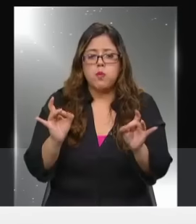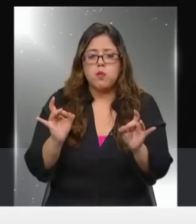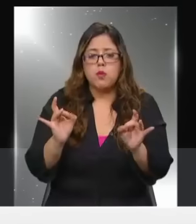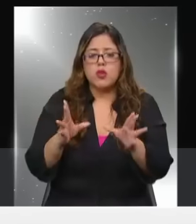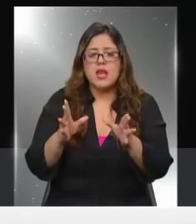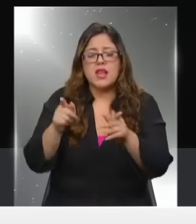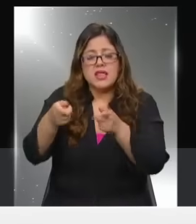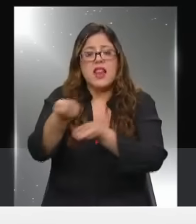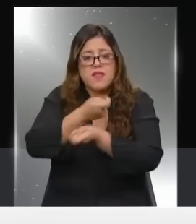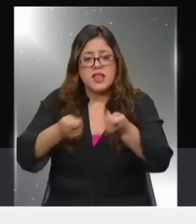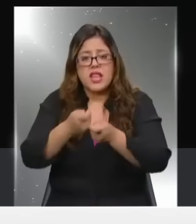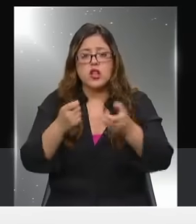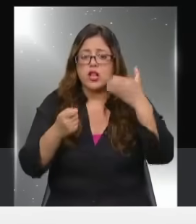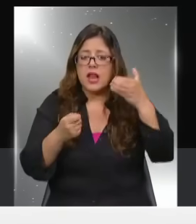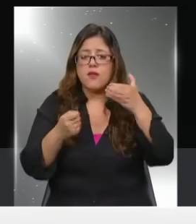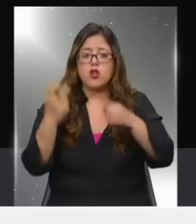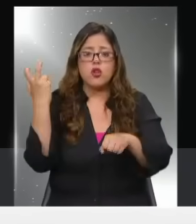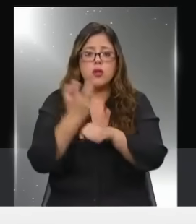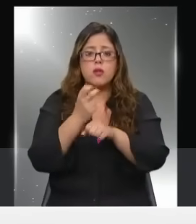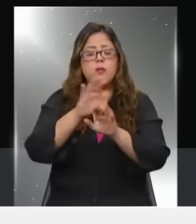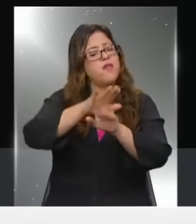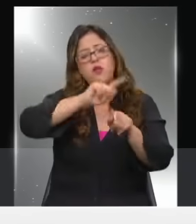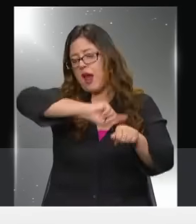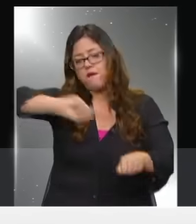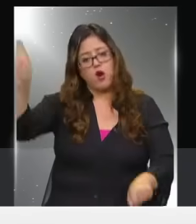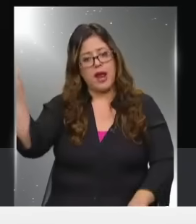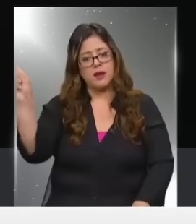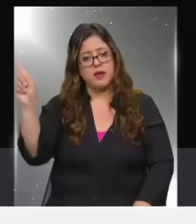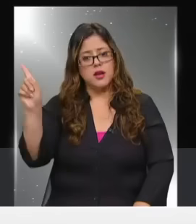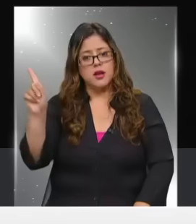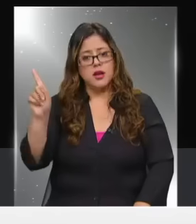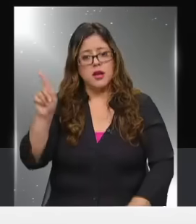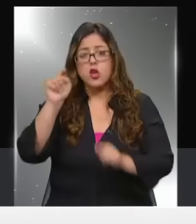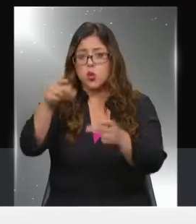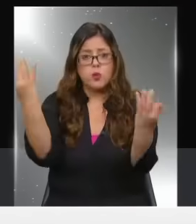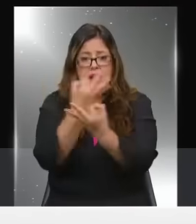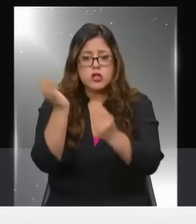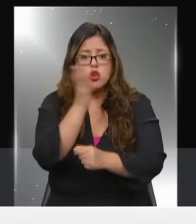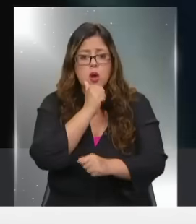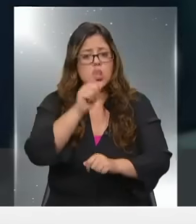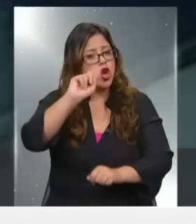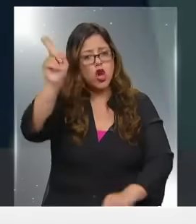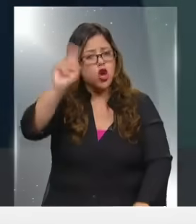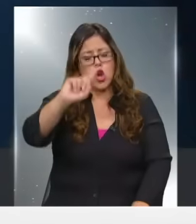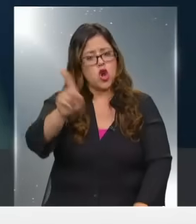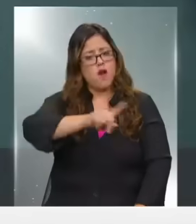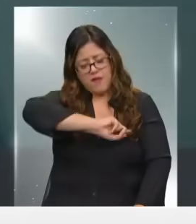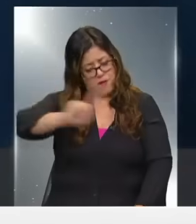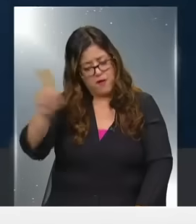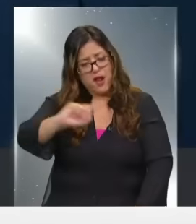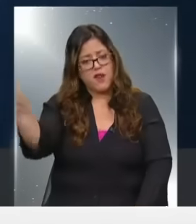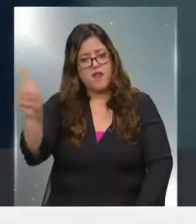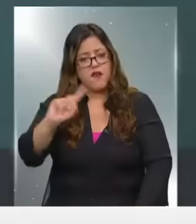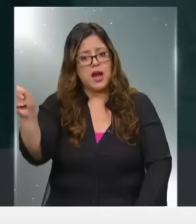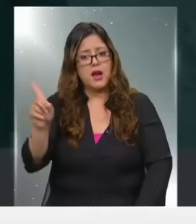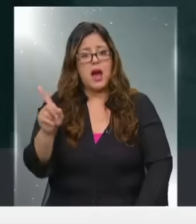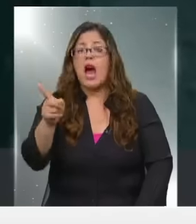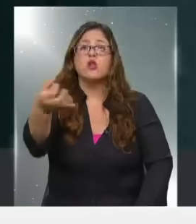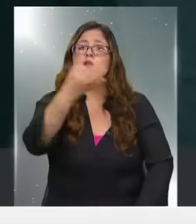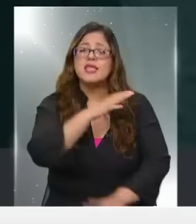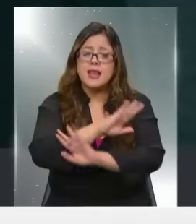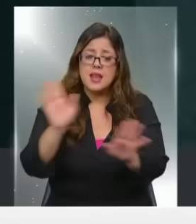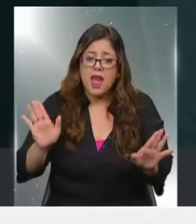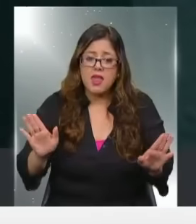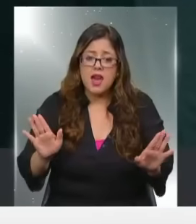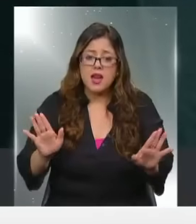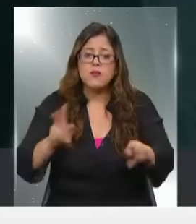vendiendo un teléfono robado? ¿Sabes qué? Bajen, por favor. ¿Pero van a preferir no dar la explicación? Sí, preferimos no dar la explicación. Dale. No voy a entregar ninguna declaración, estoy